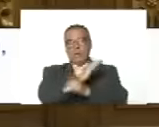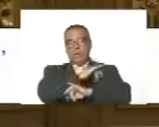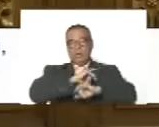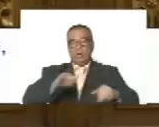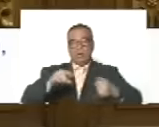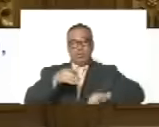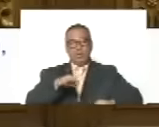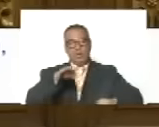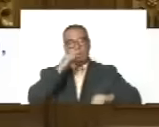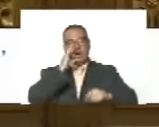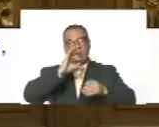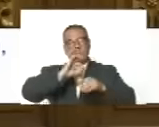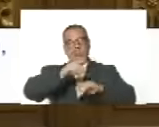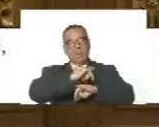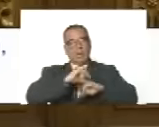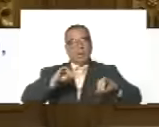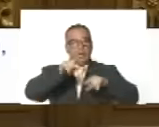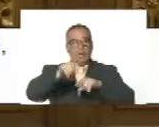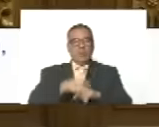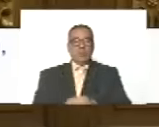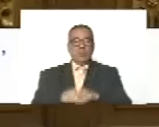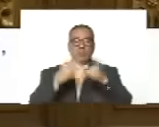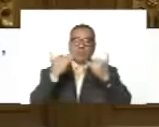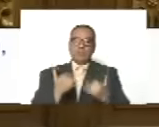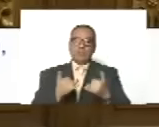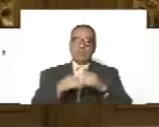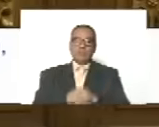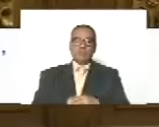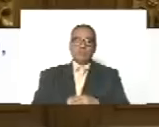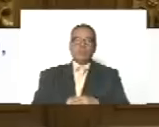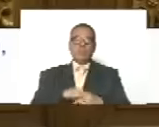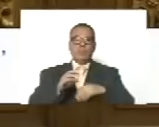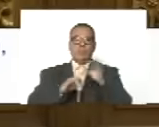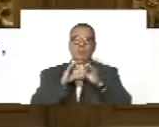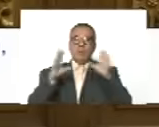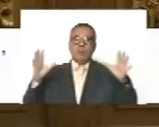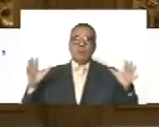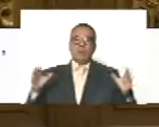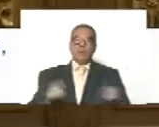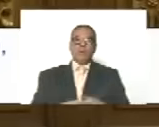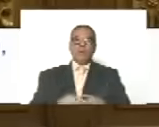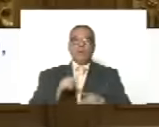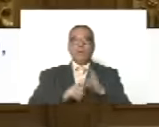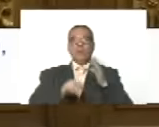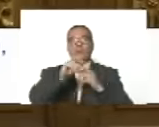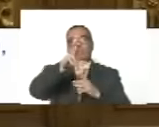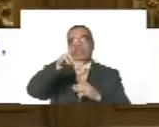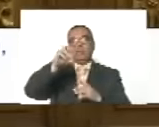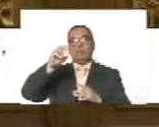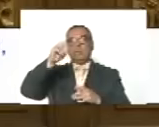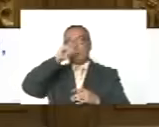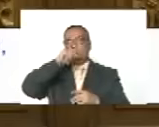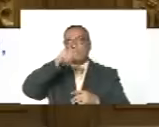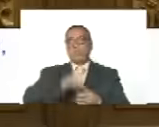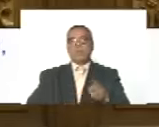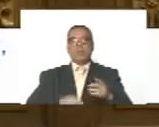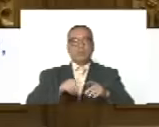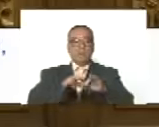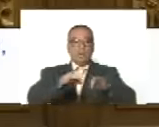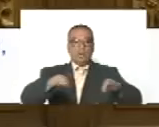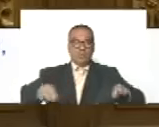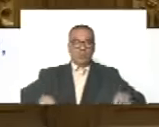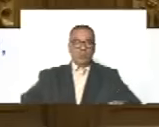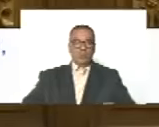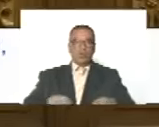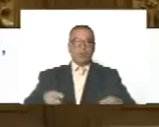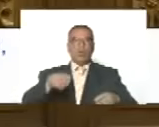escasez en el campo. Eso que fue ya resuelto en 300 años en los cinturones